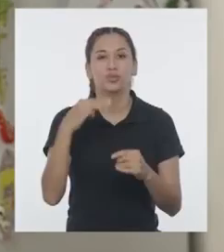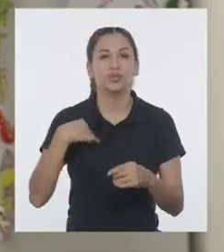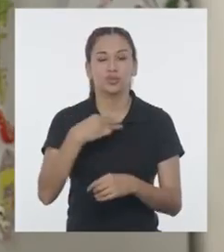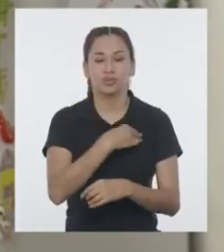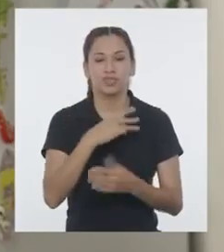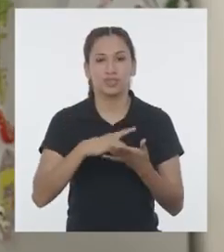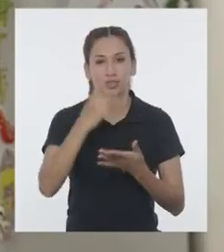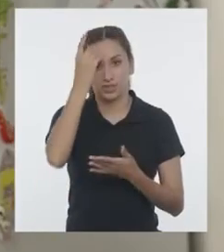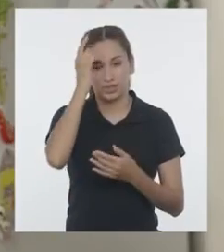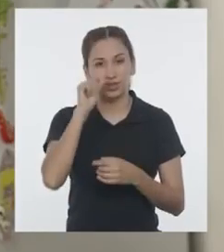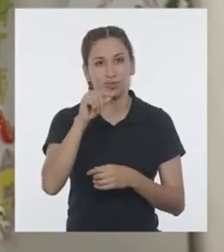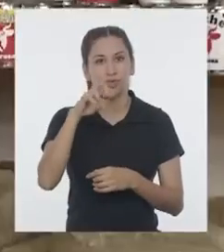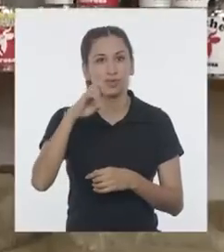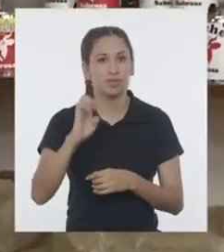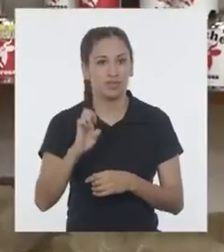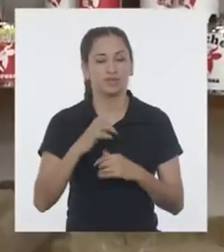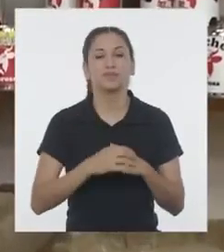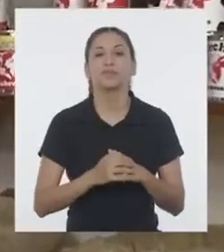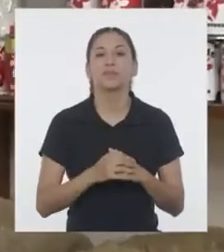identicole.minedu.gov.pe.